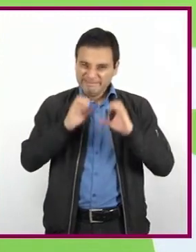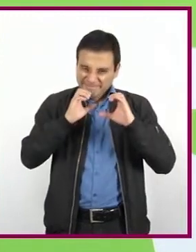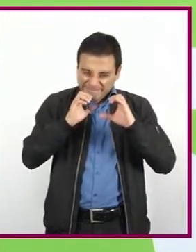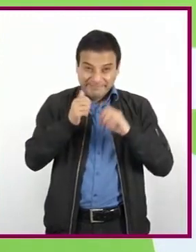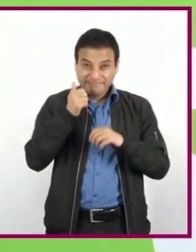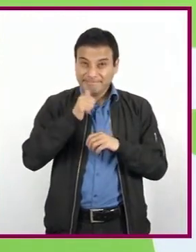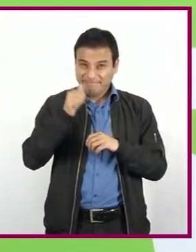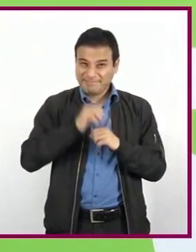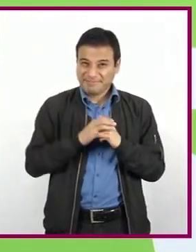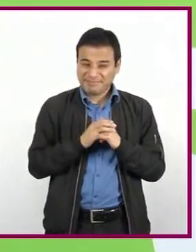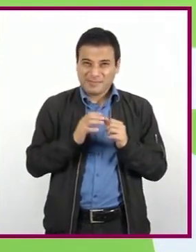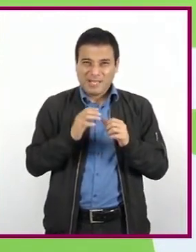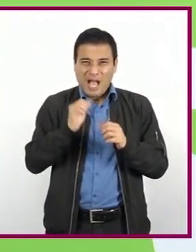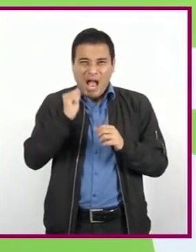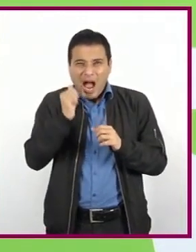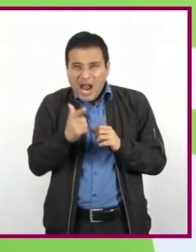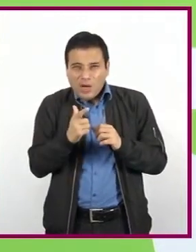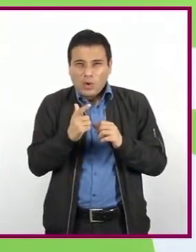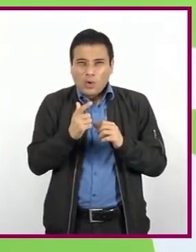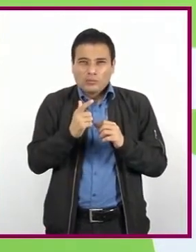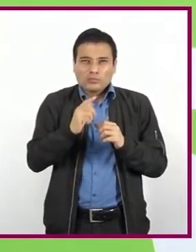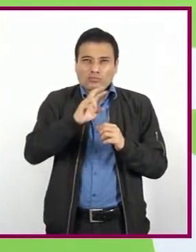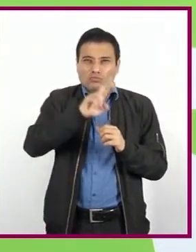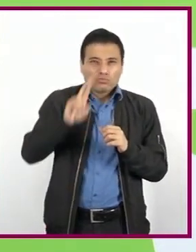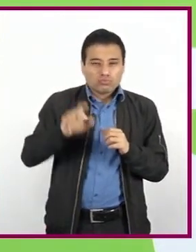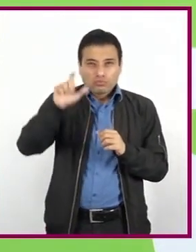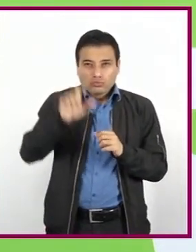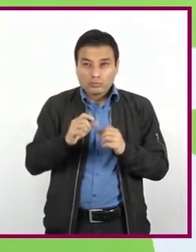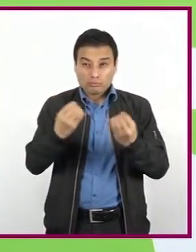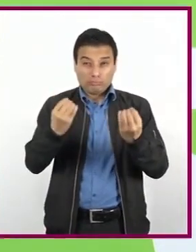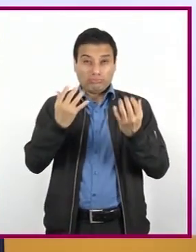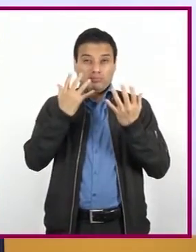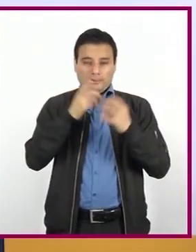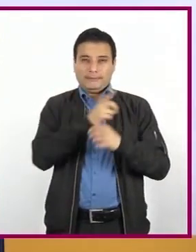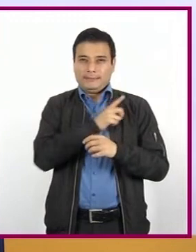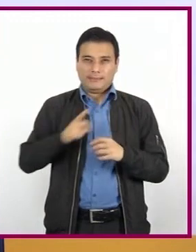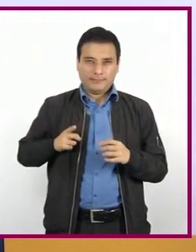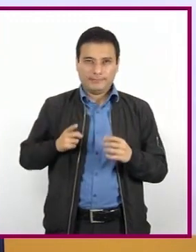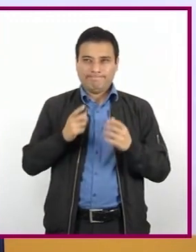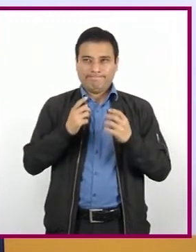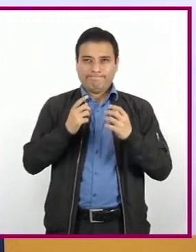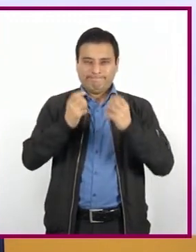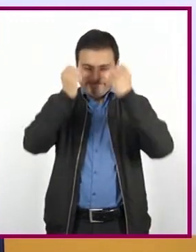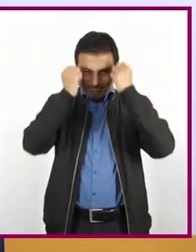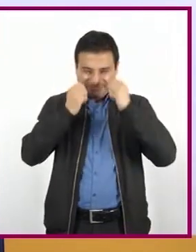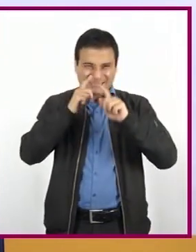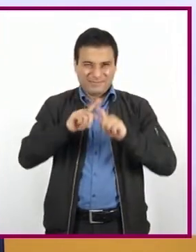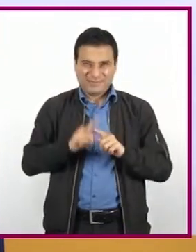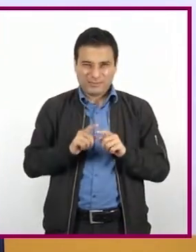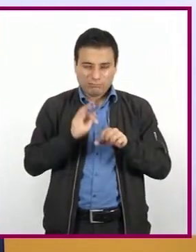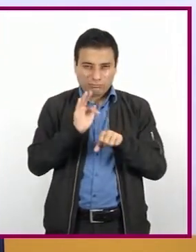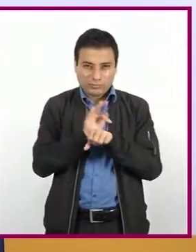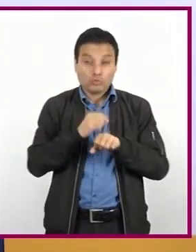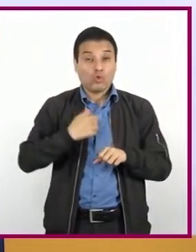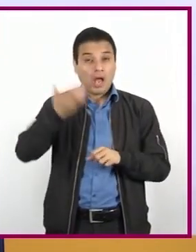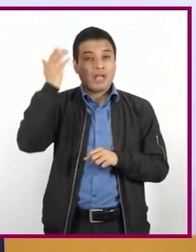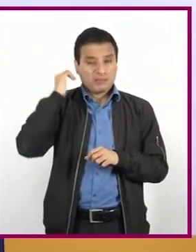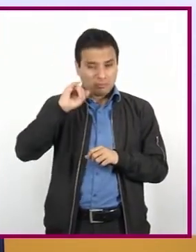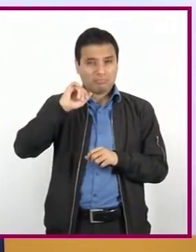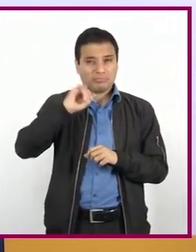para no sufrir daño por la constante exposición a los rayos X. Recuerdo que cuando me tomaron la radiografía, el